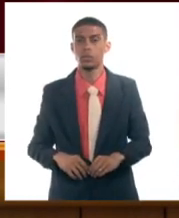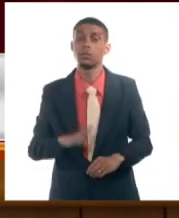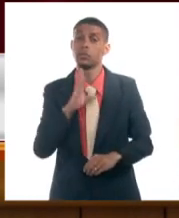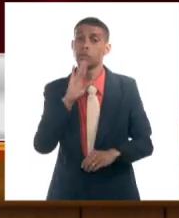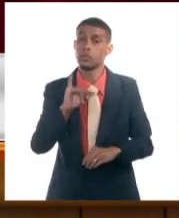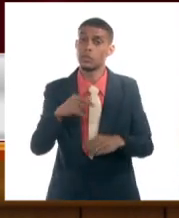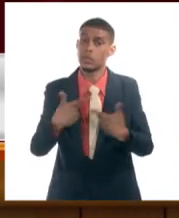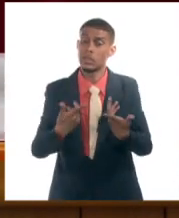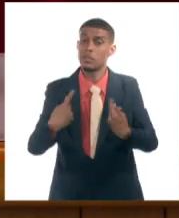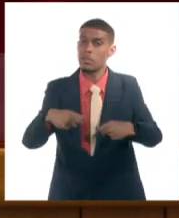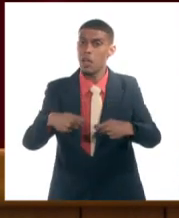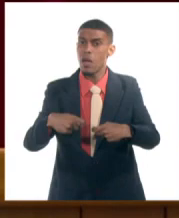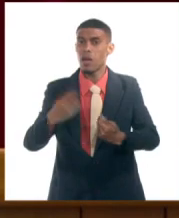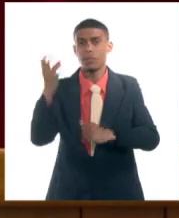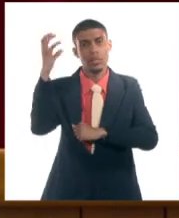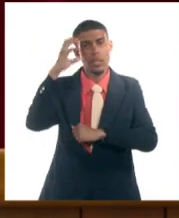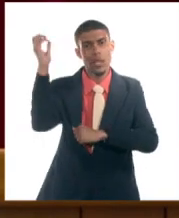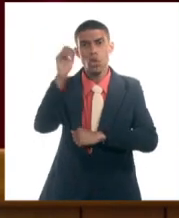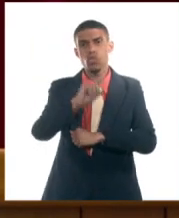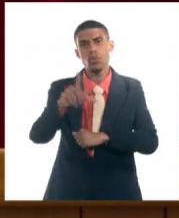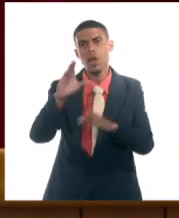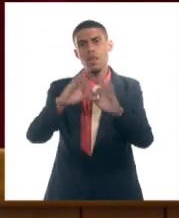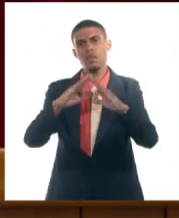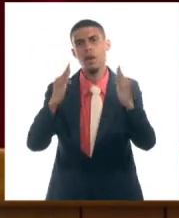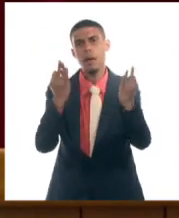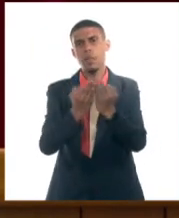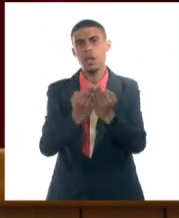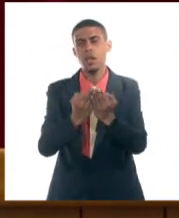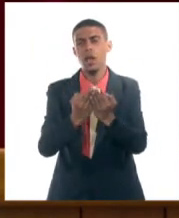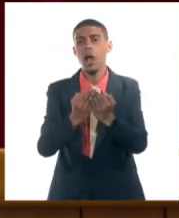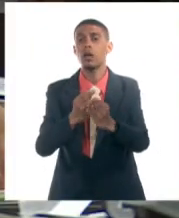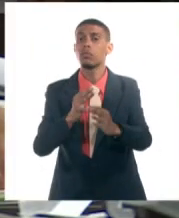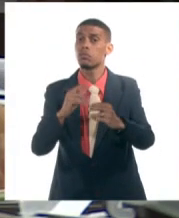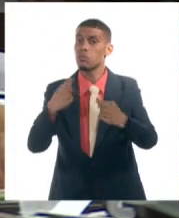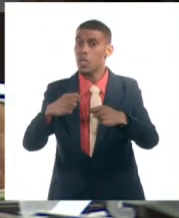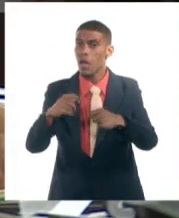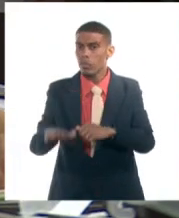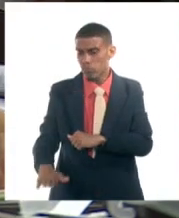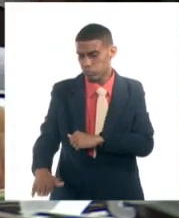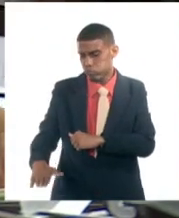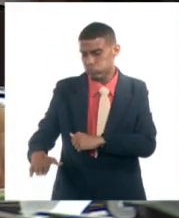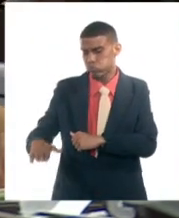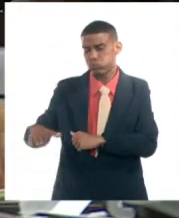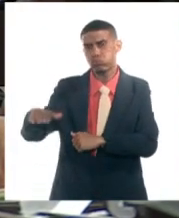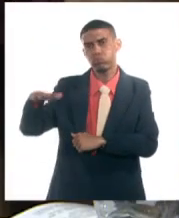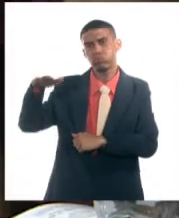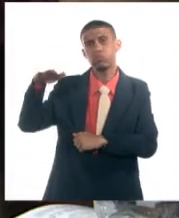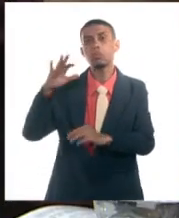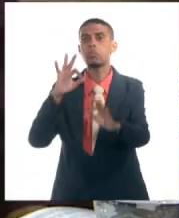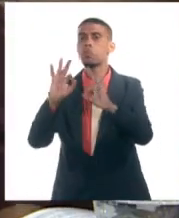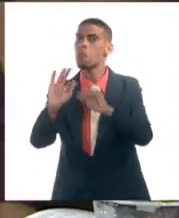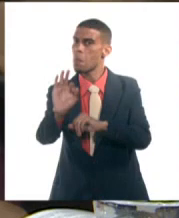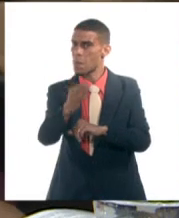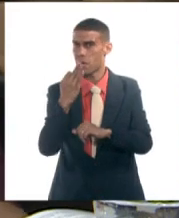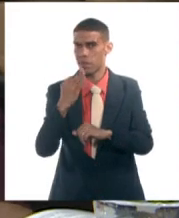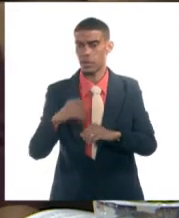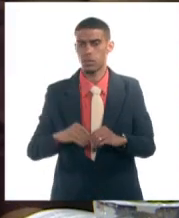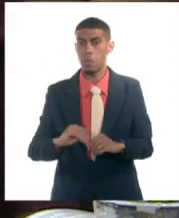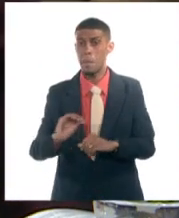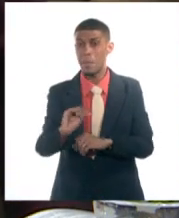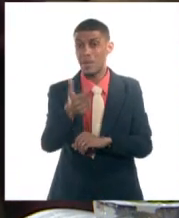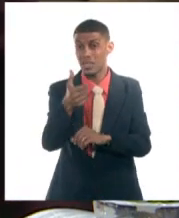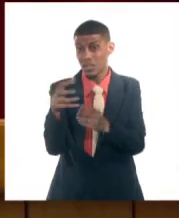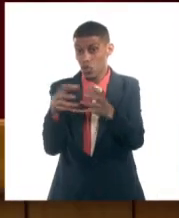la sociedad y las familias de garantizar su desarrollo armónico e integral. La presidenta de la